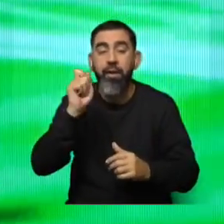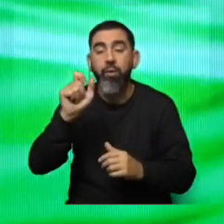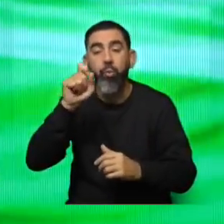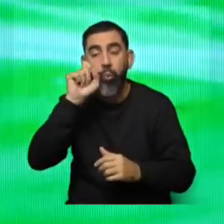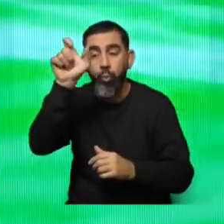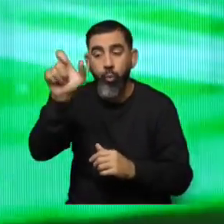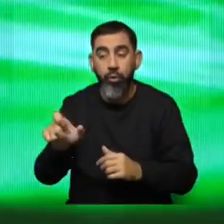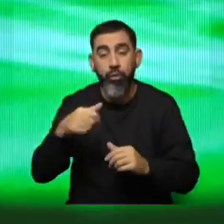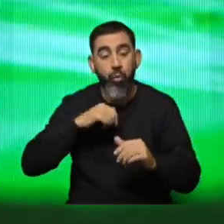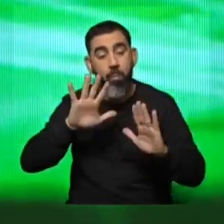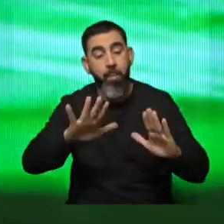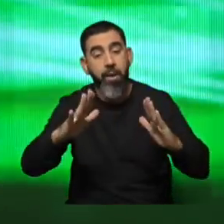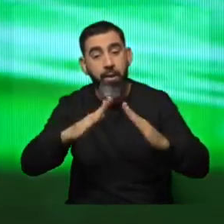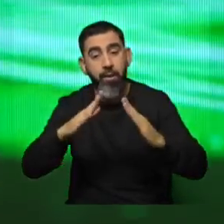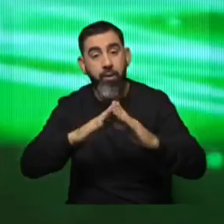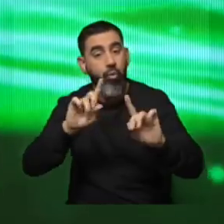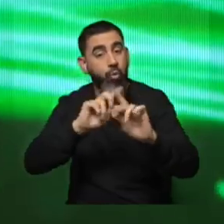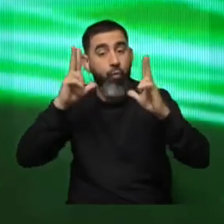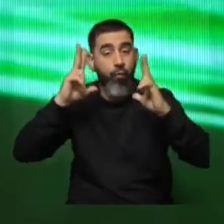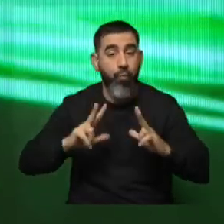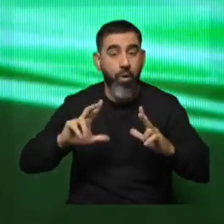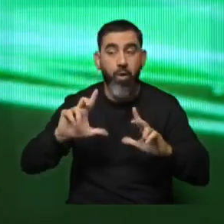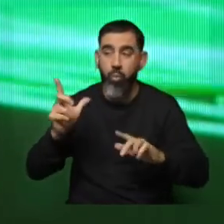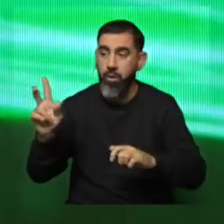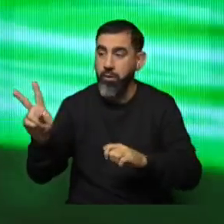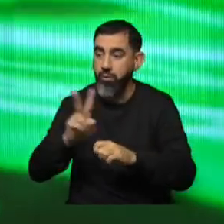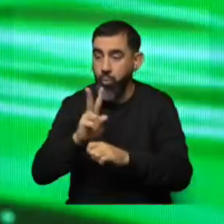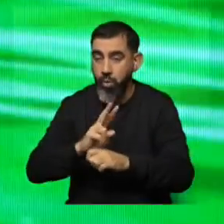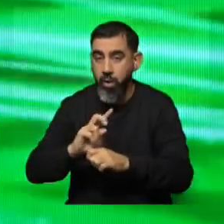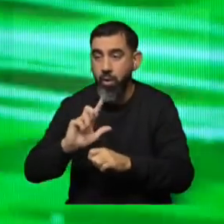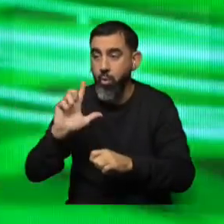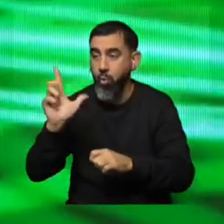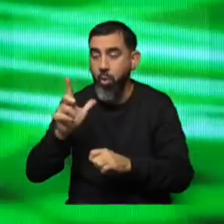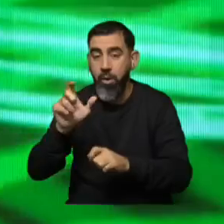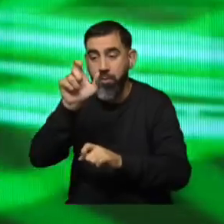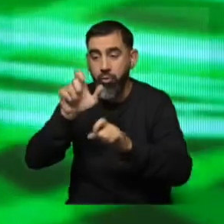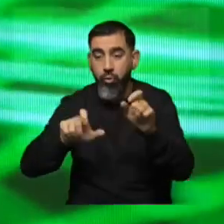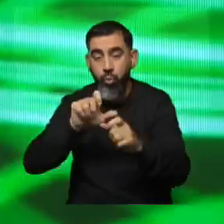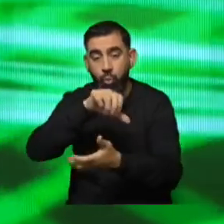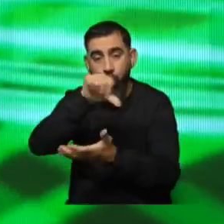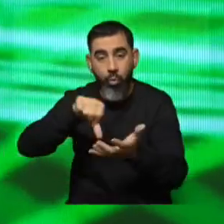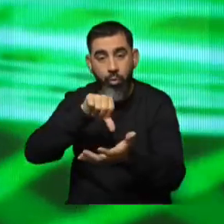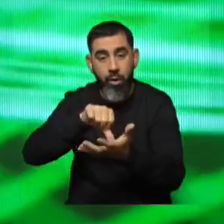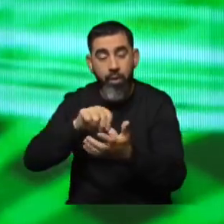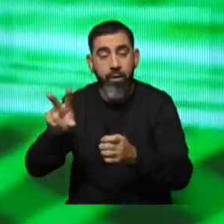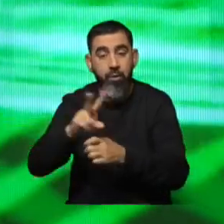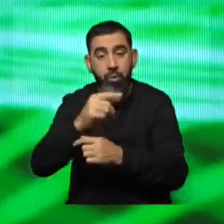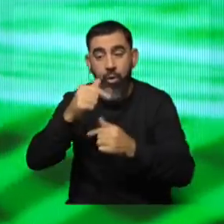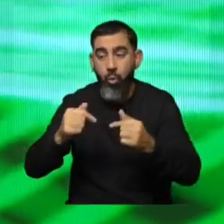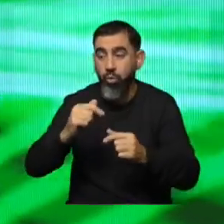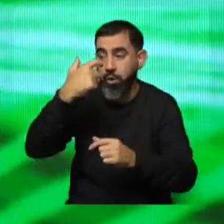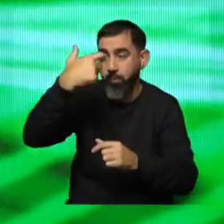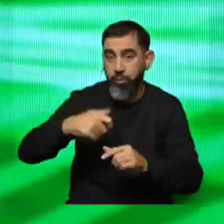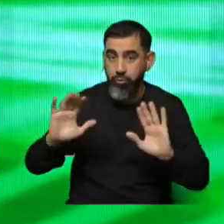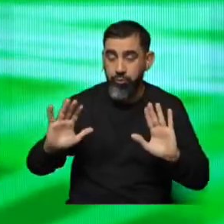un turista se queda en un lugar que no está formal no tiene seguridad no hay seguridad ni ciudadana este ni de las cosas ni de las personas